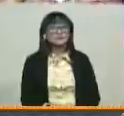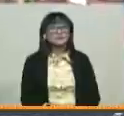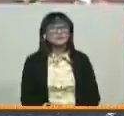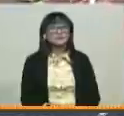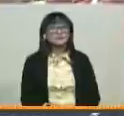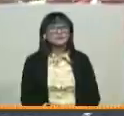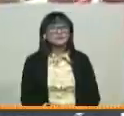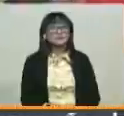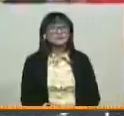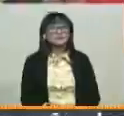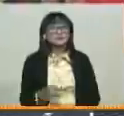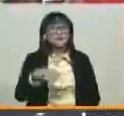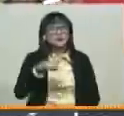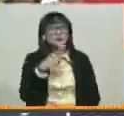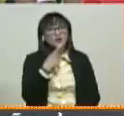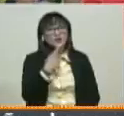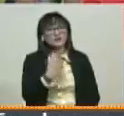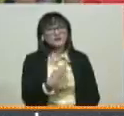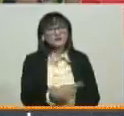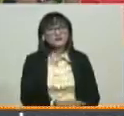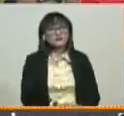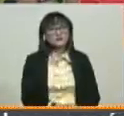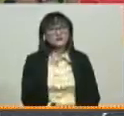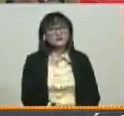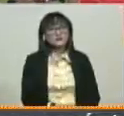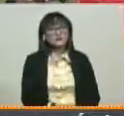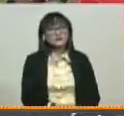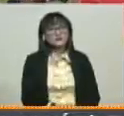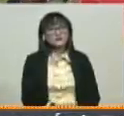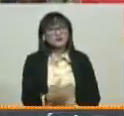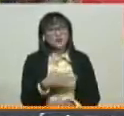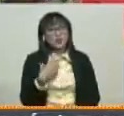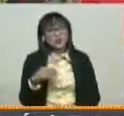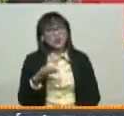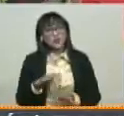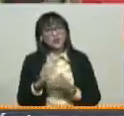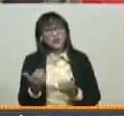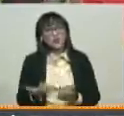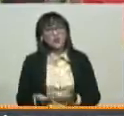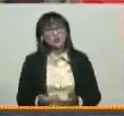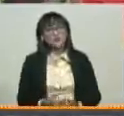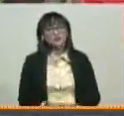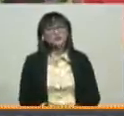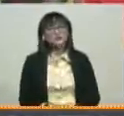Ellos declaran como que fueran dueños del mundo.